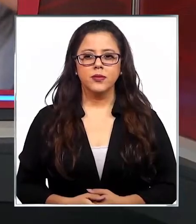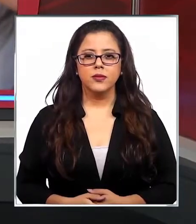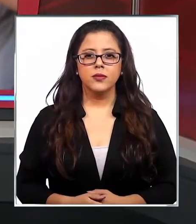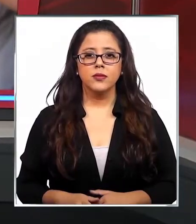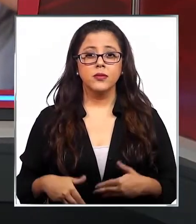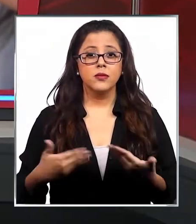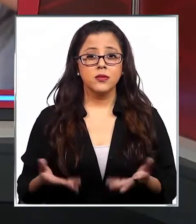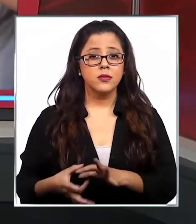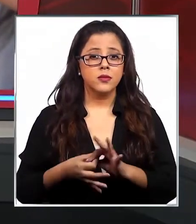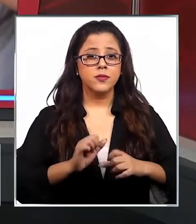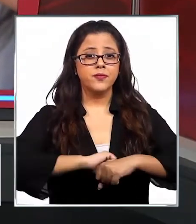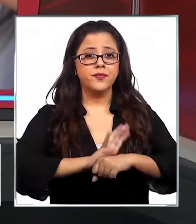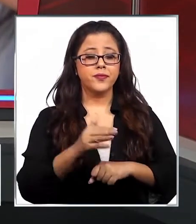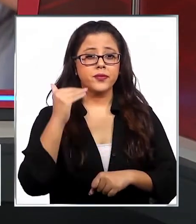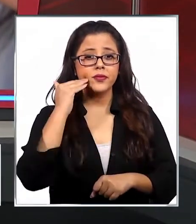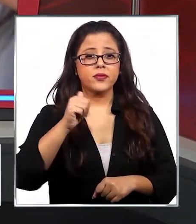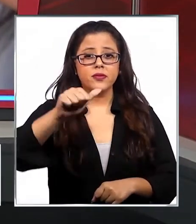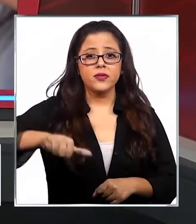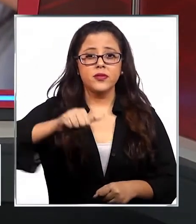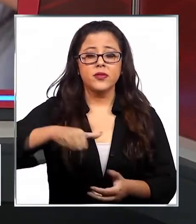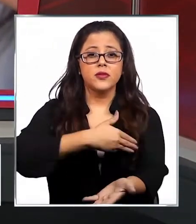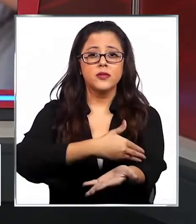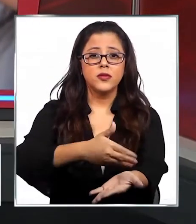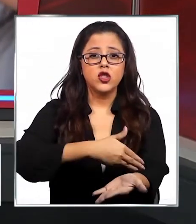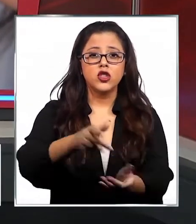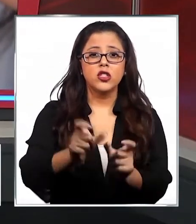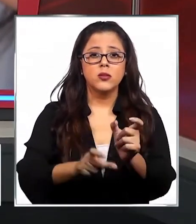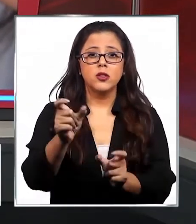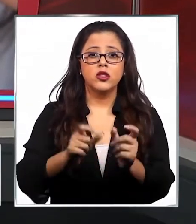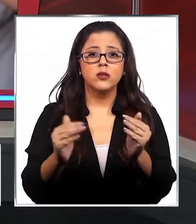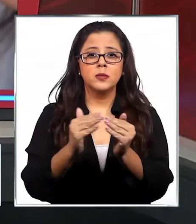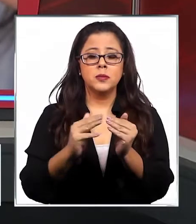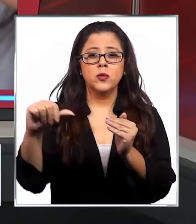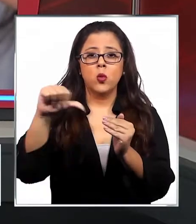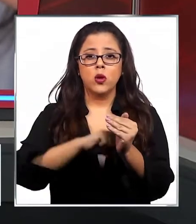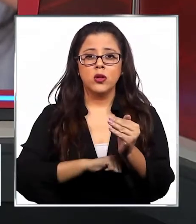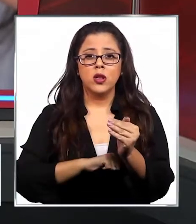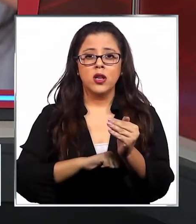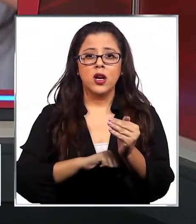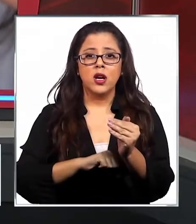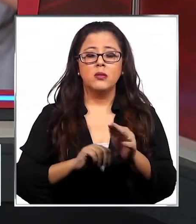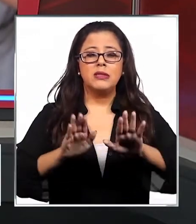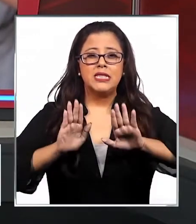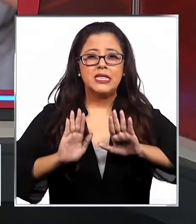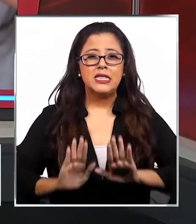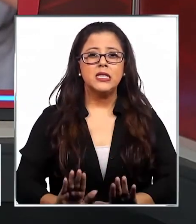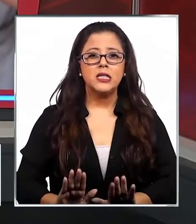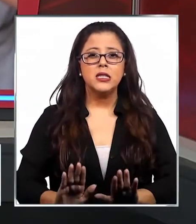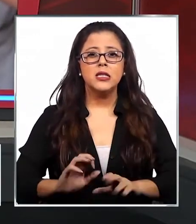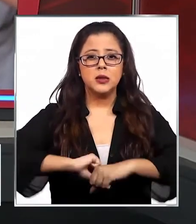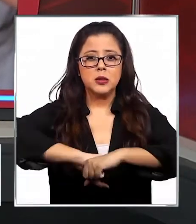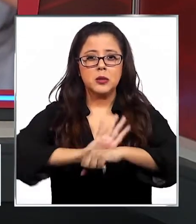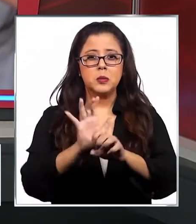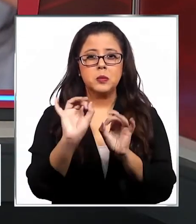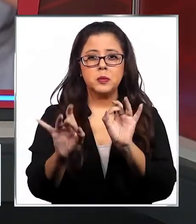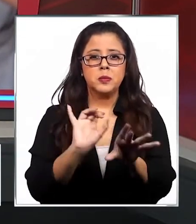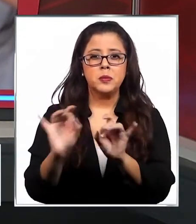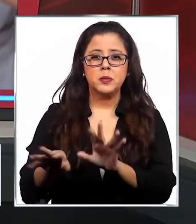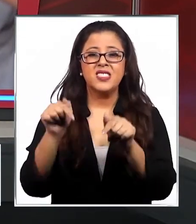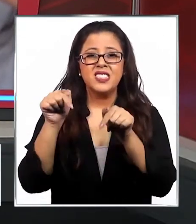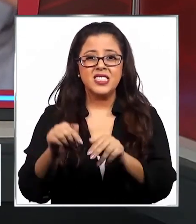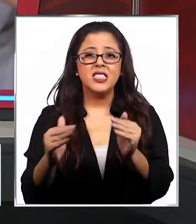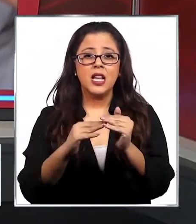En este momento de la pandemia, casi 16 millones de personas están en encierro obligatorio para intentar frenar los contagios de COVID-19. Y